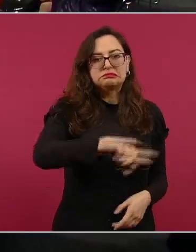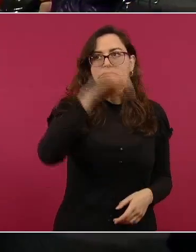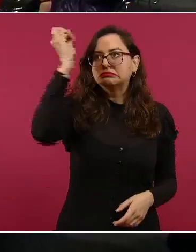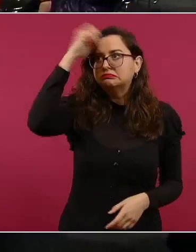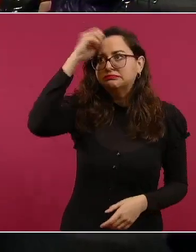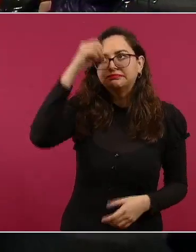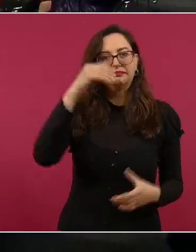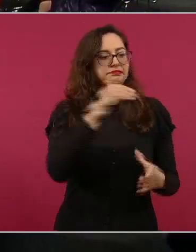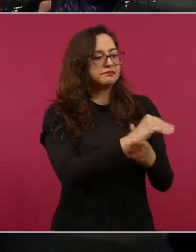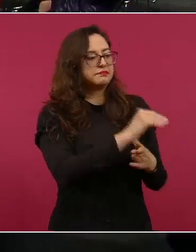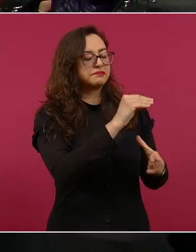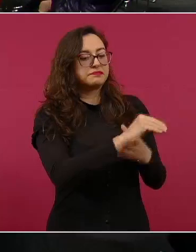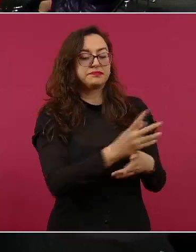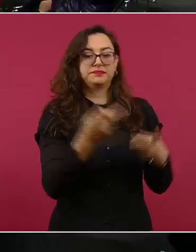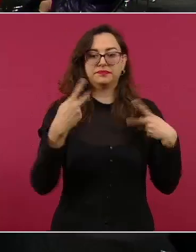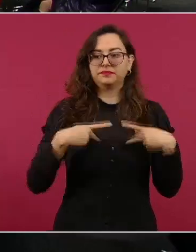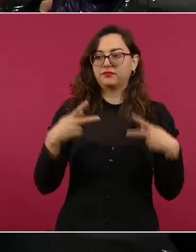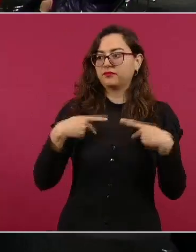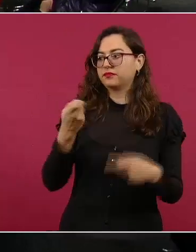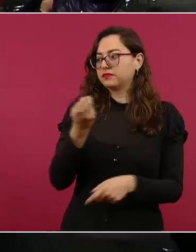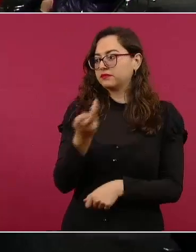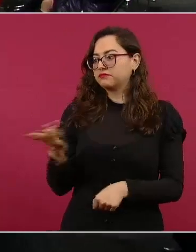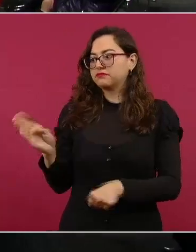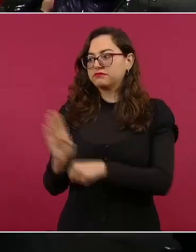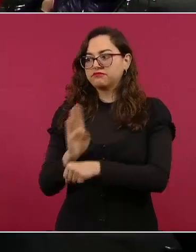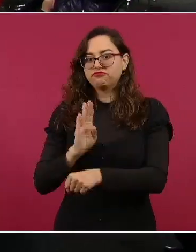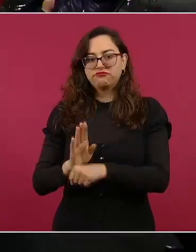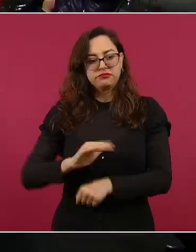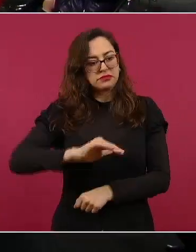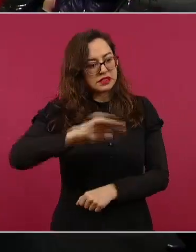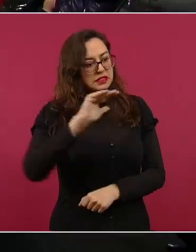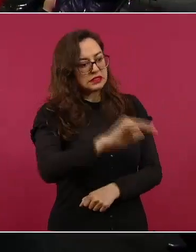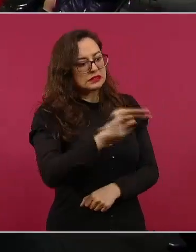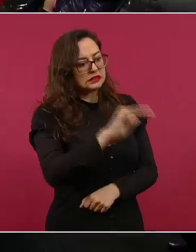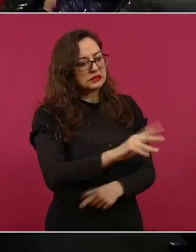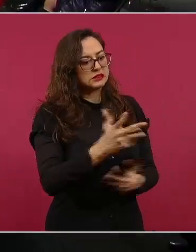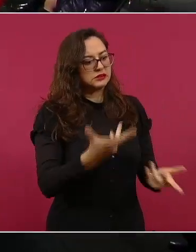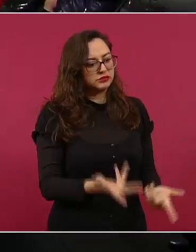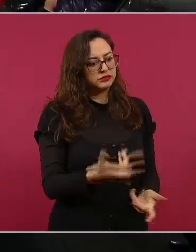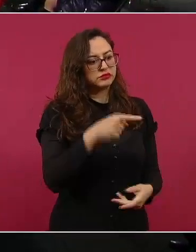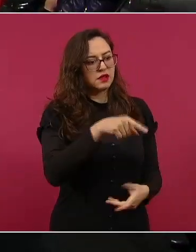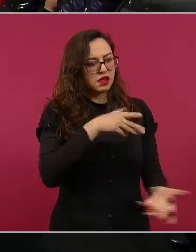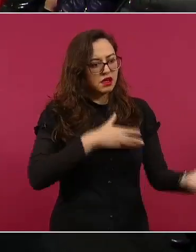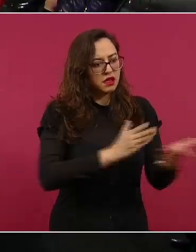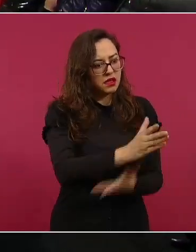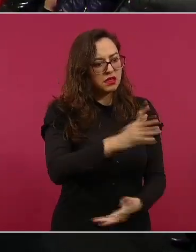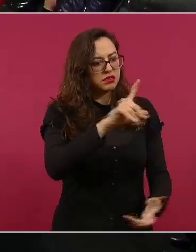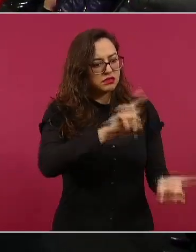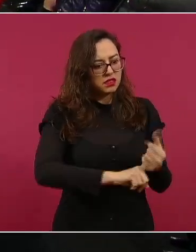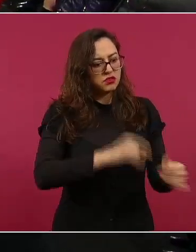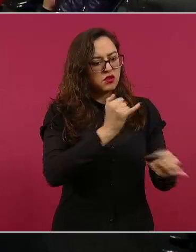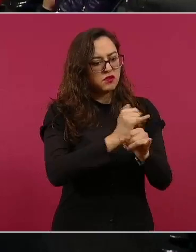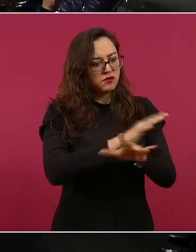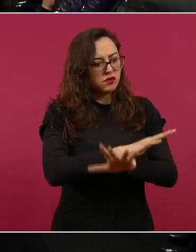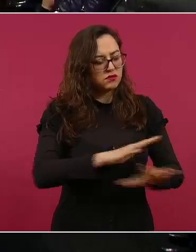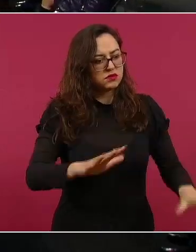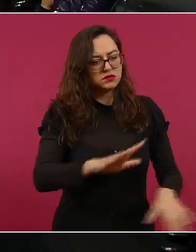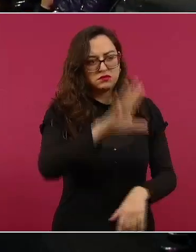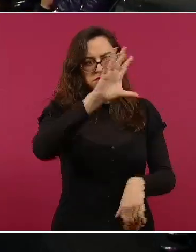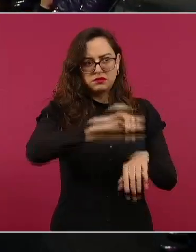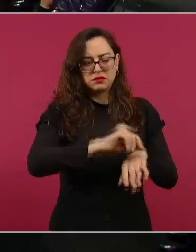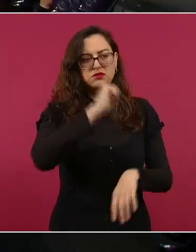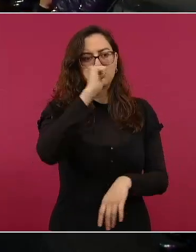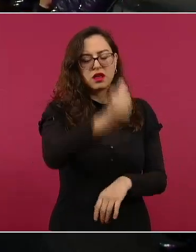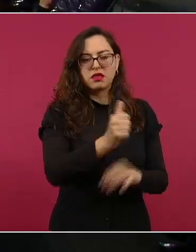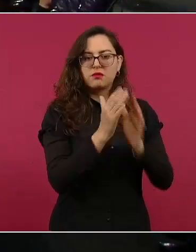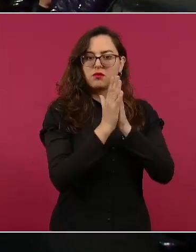personas beneficiarias han tenido que solicitar por escrito que no se permite el acceso del Consejo Consultivo a la información de sus expedientes.